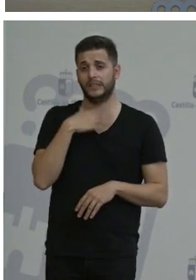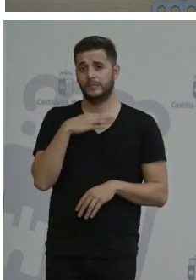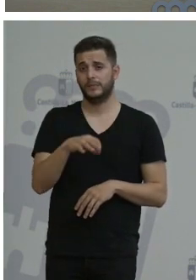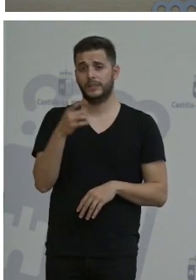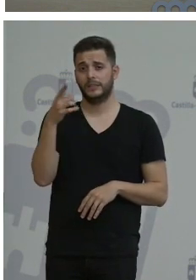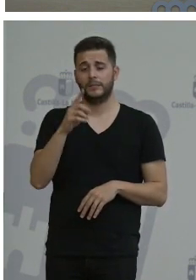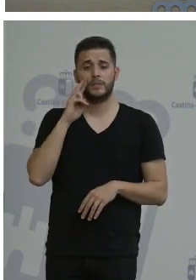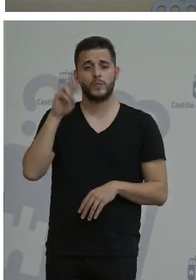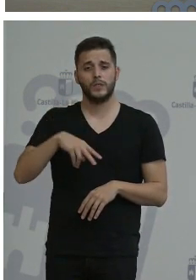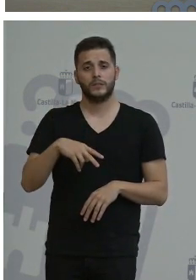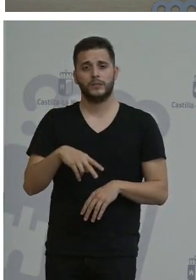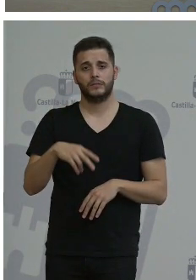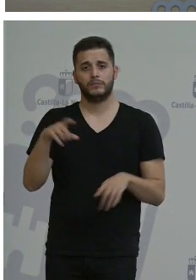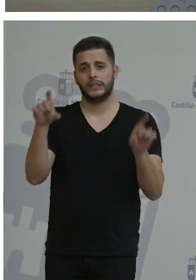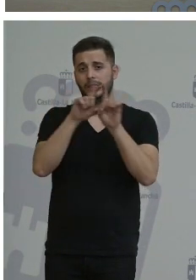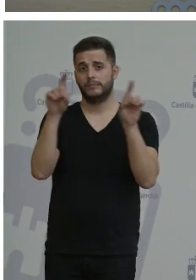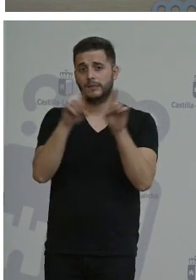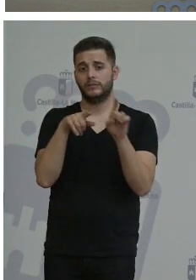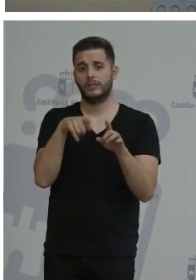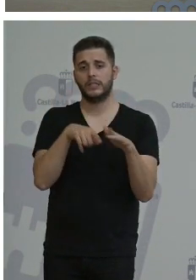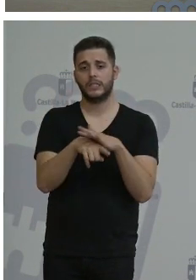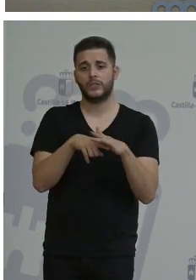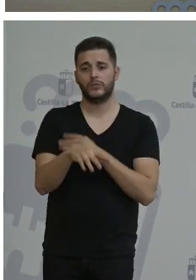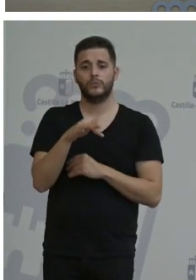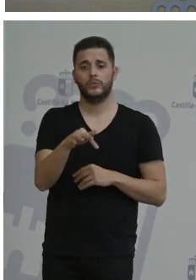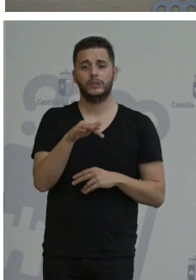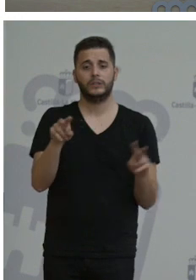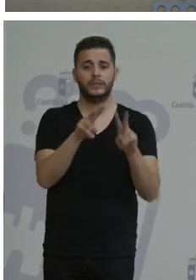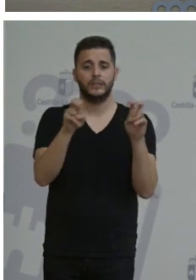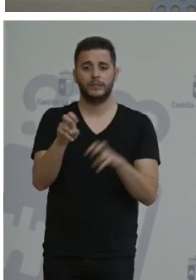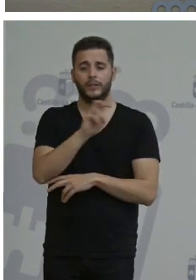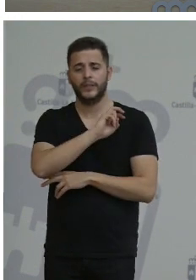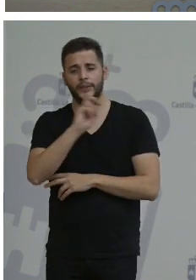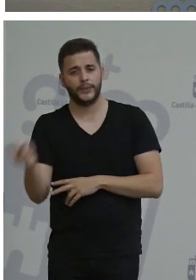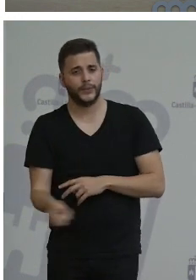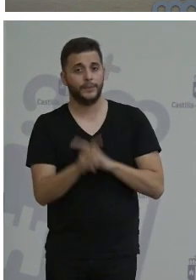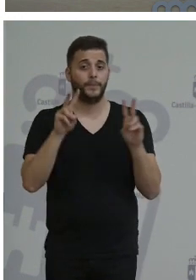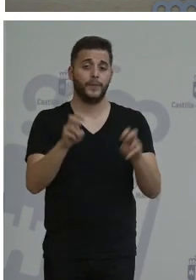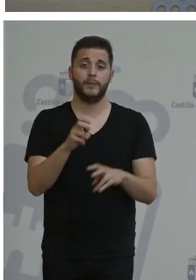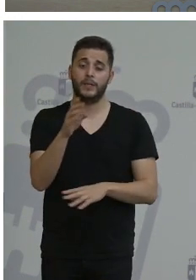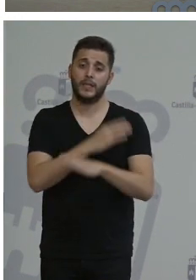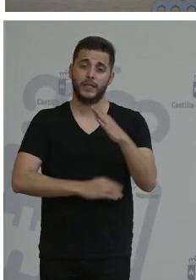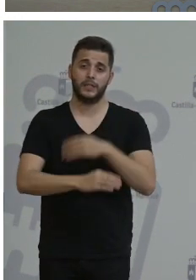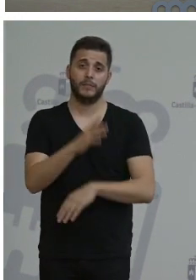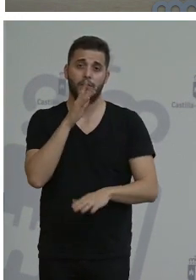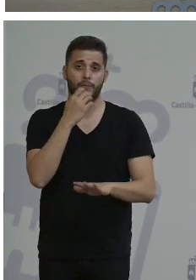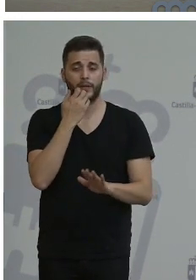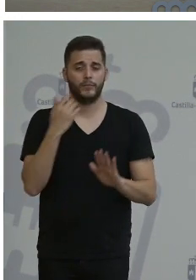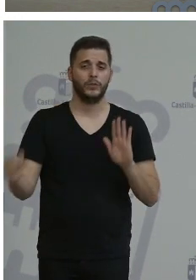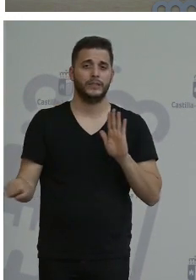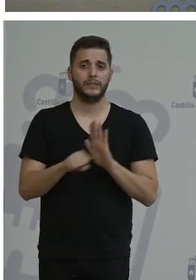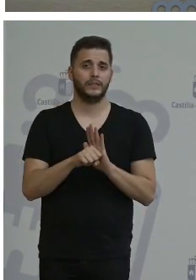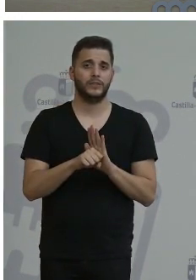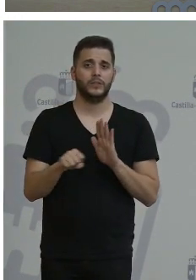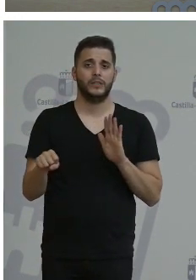reconocimiento de las empresas que hacen una buena gestión de la diversidad en discapacidad a través de sellos como el